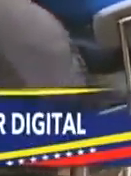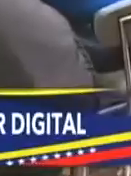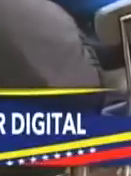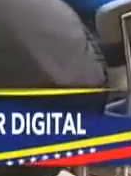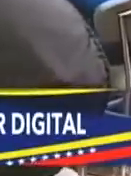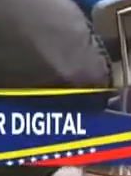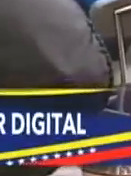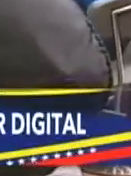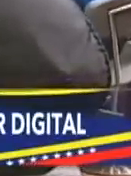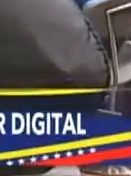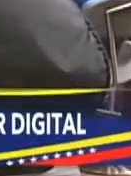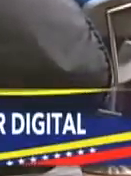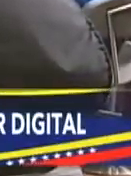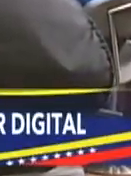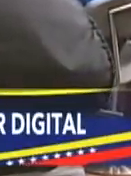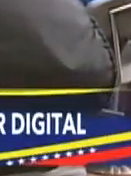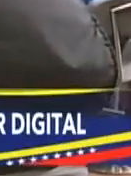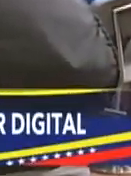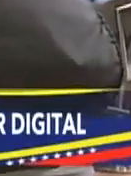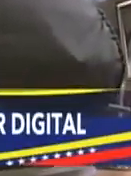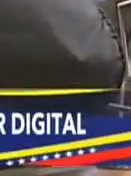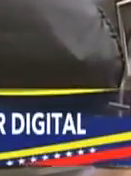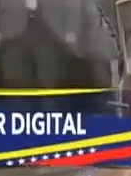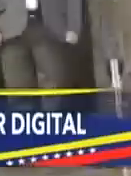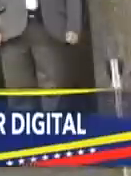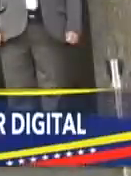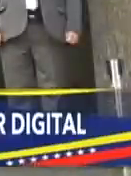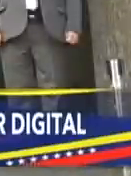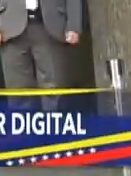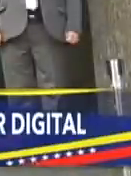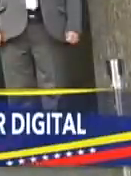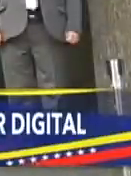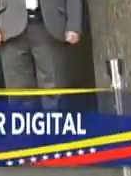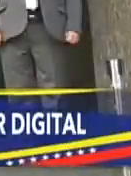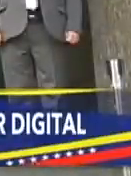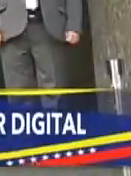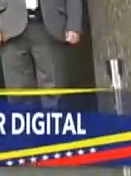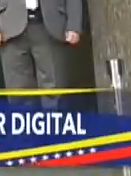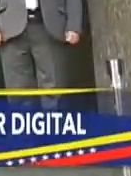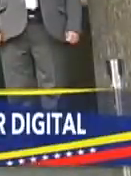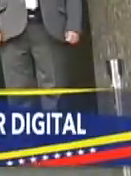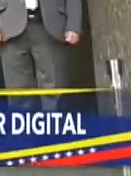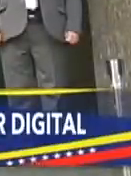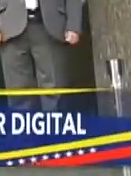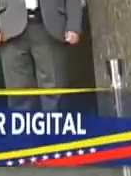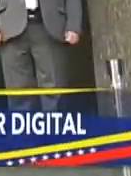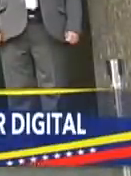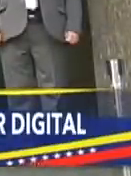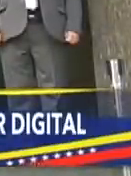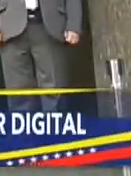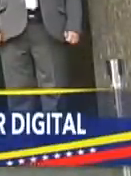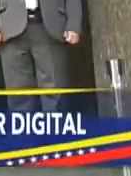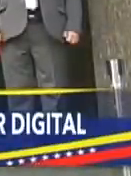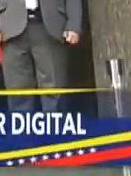personas naturales, como personas jurídicas, además de poder comprar un punto de cuenta.